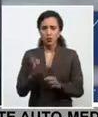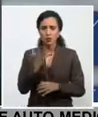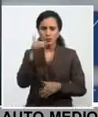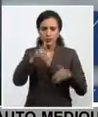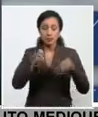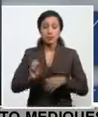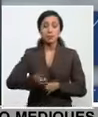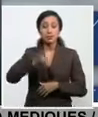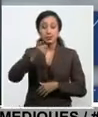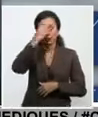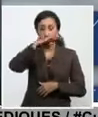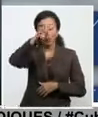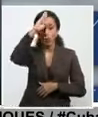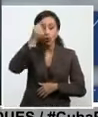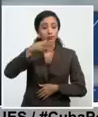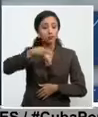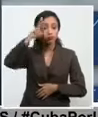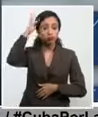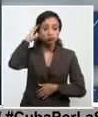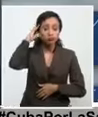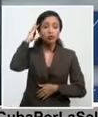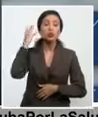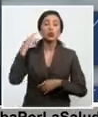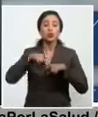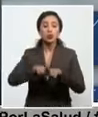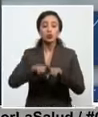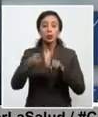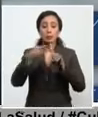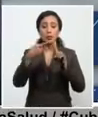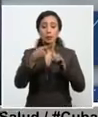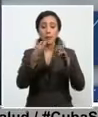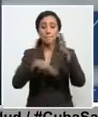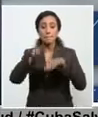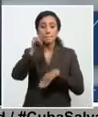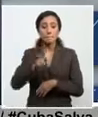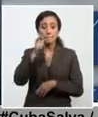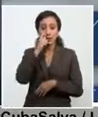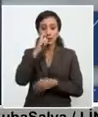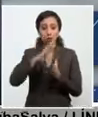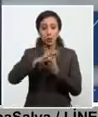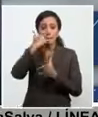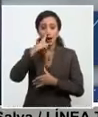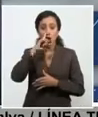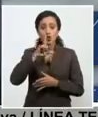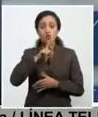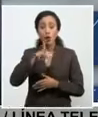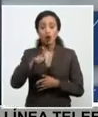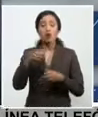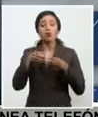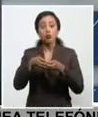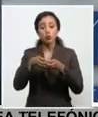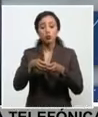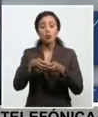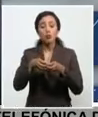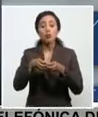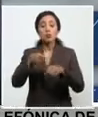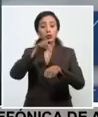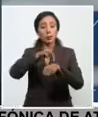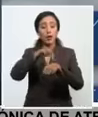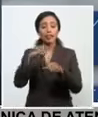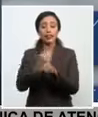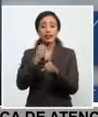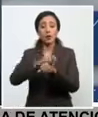de Cuba, Miguel Díaz-Canel Bermúdez, y también el primer ministro, Manuel Marrero Cruz, con el Grupo Temporal de Trabajo para la Prevención y